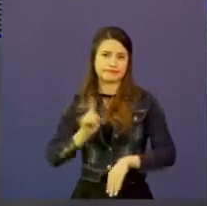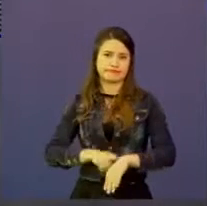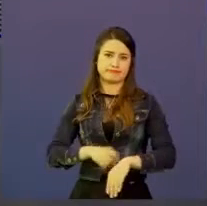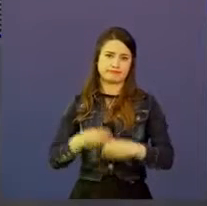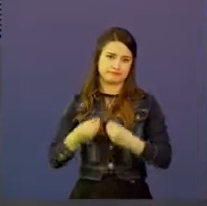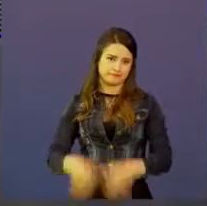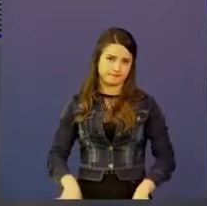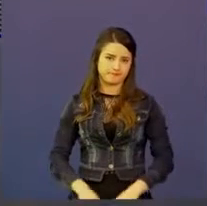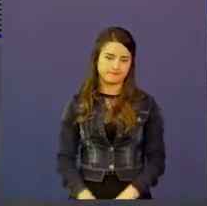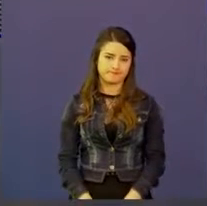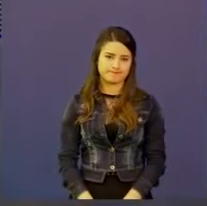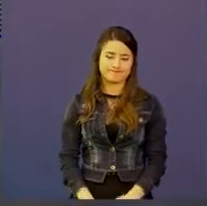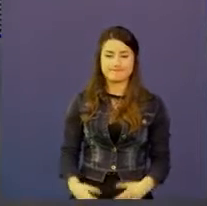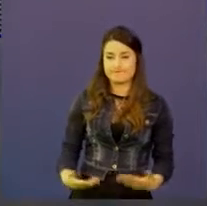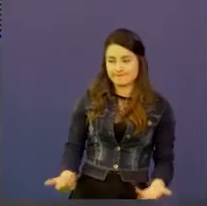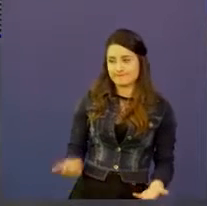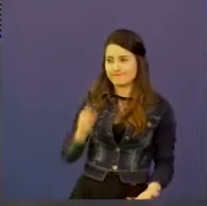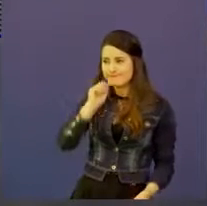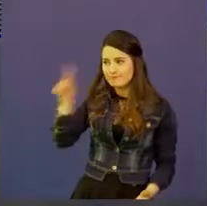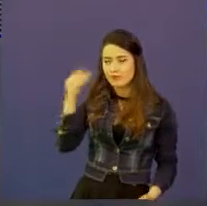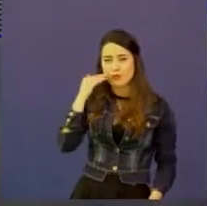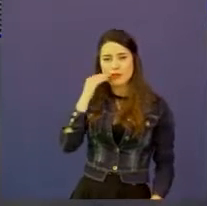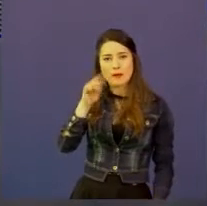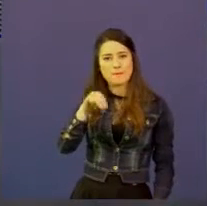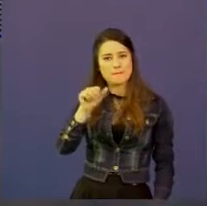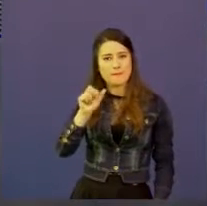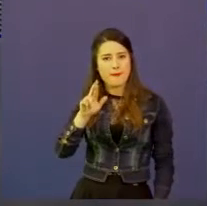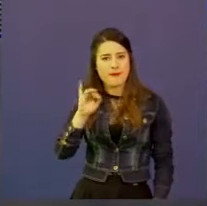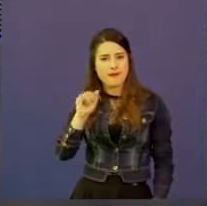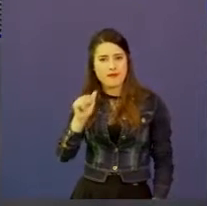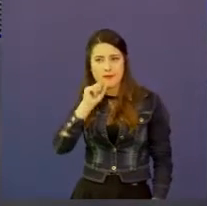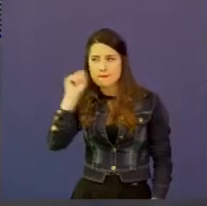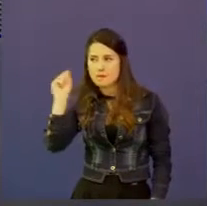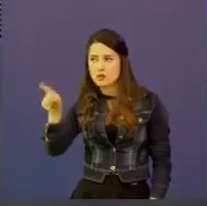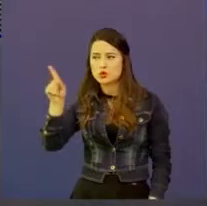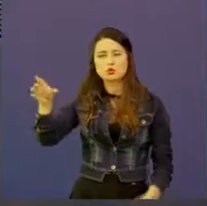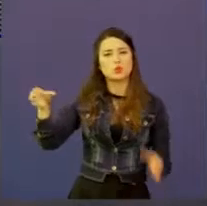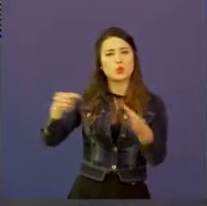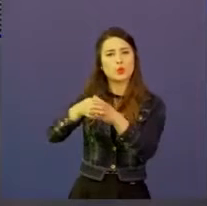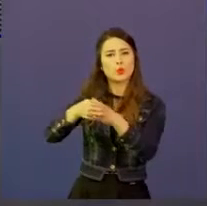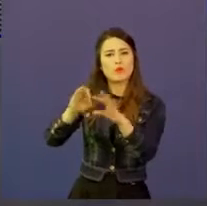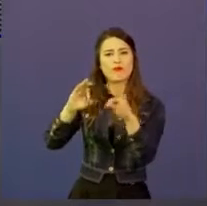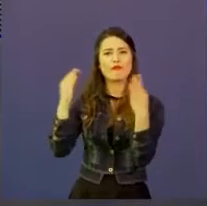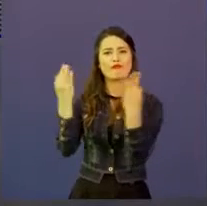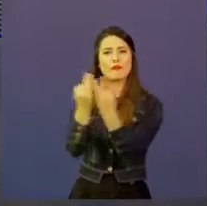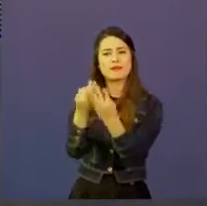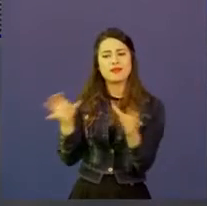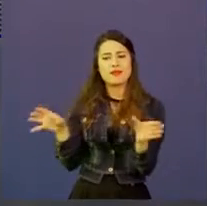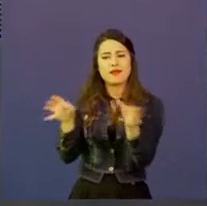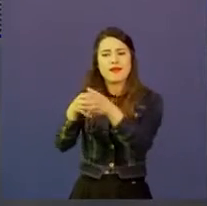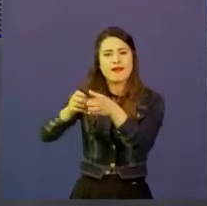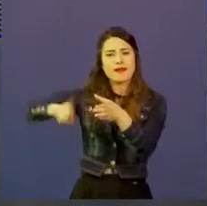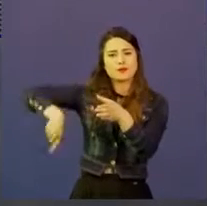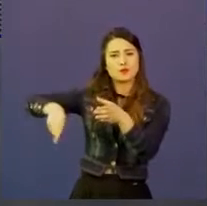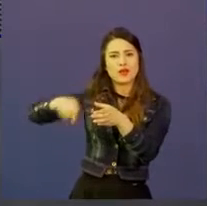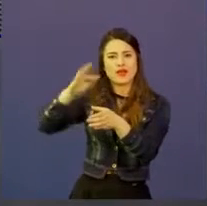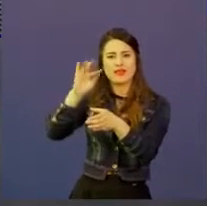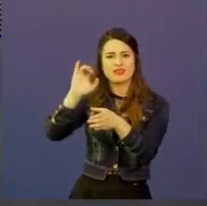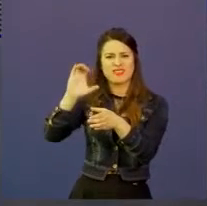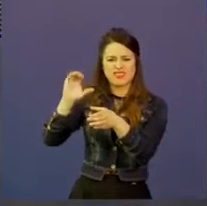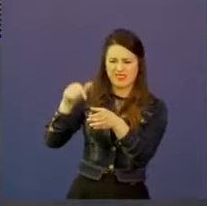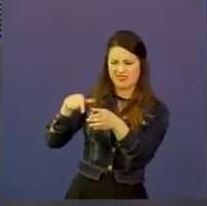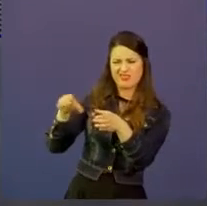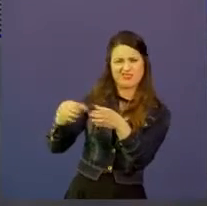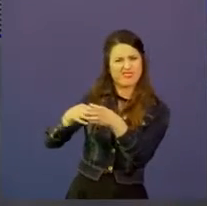me gustaría, María Fernanda, que nos contaras un poco más a profundidad en qué consiste Escuela TIC para Familia. Escuela TIC para Familias es